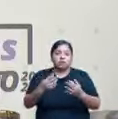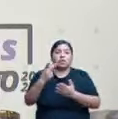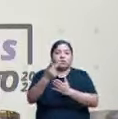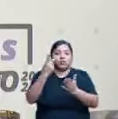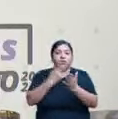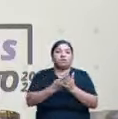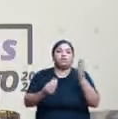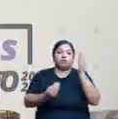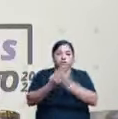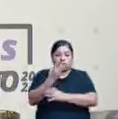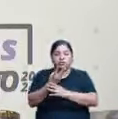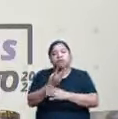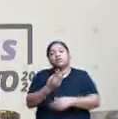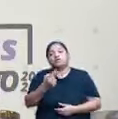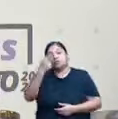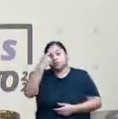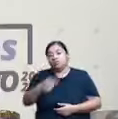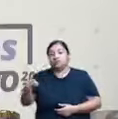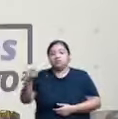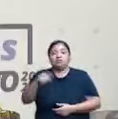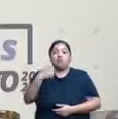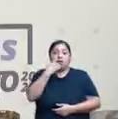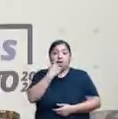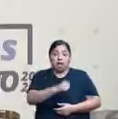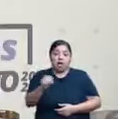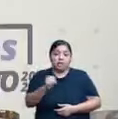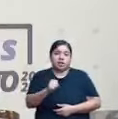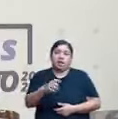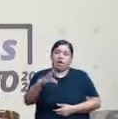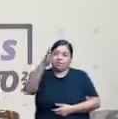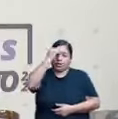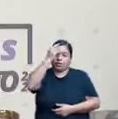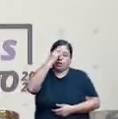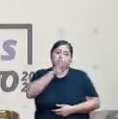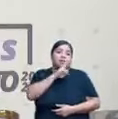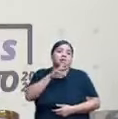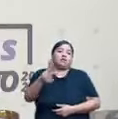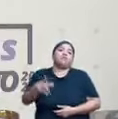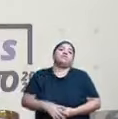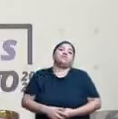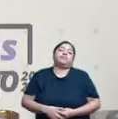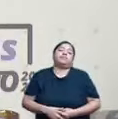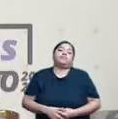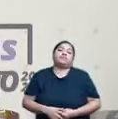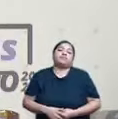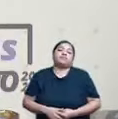programas para el fortalecimiento de las habilidades o creación de nuevas habilidades en el municipio.